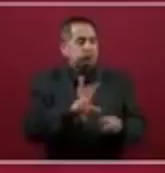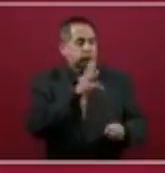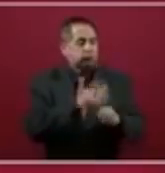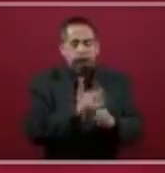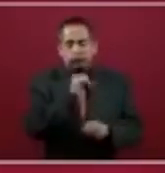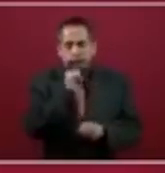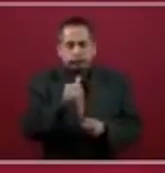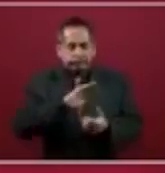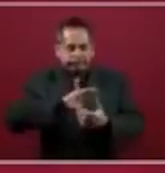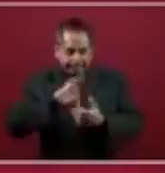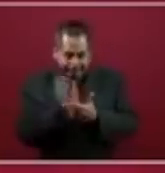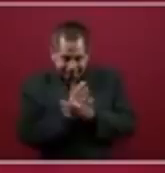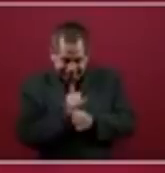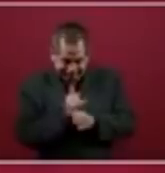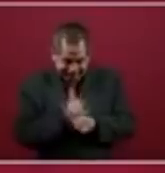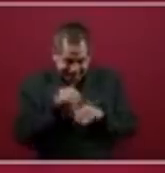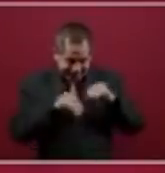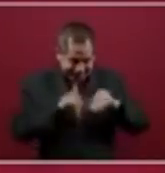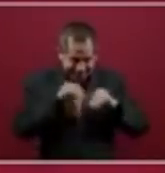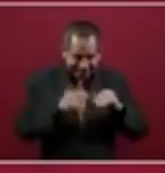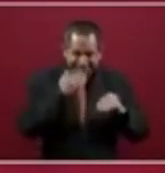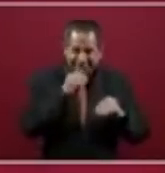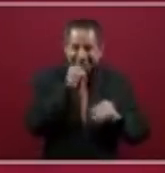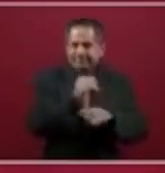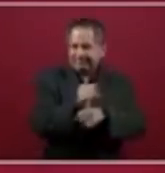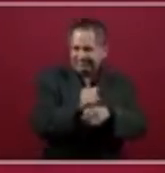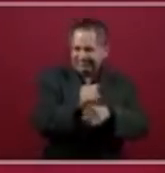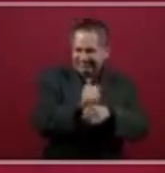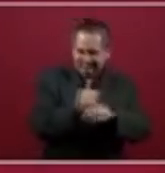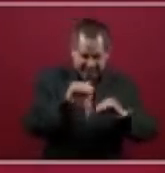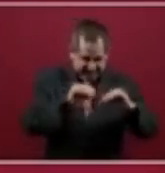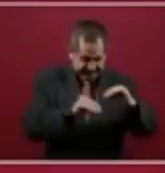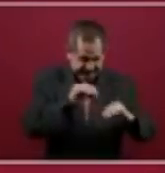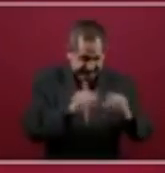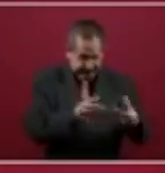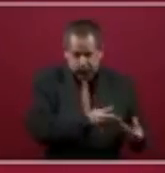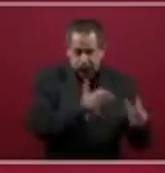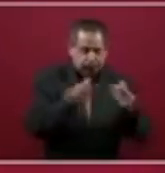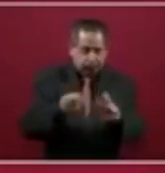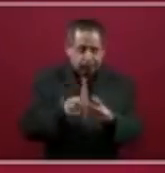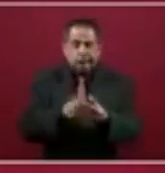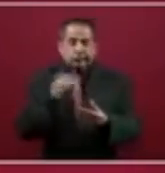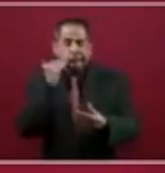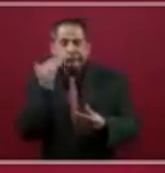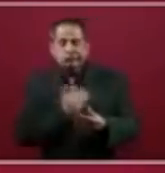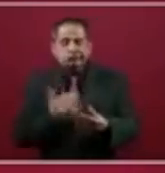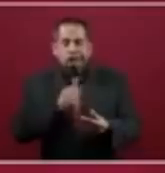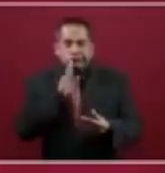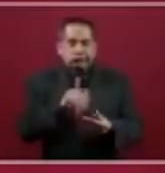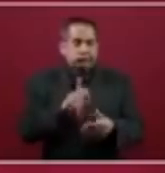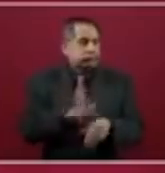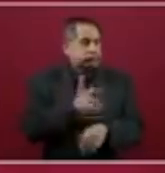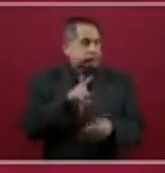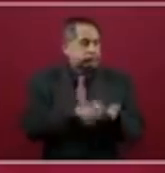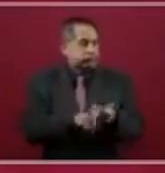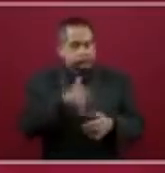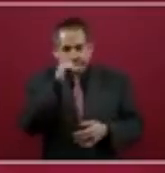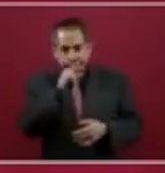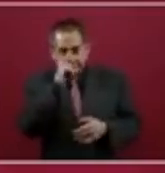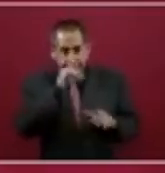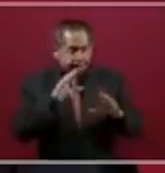incompletas o no sólidas las consignaciones? ¿Qué está fallando?